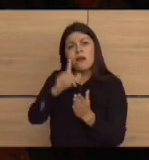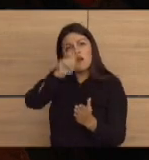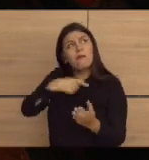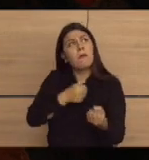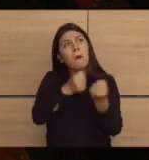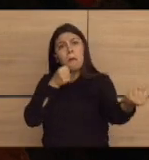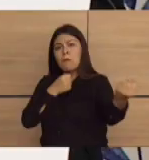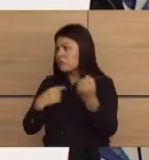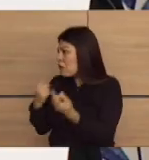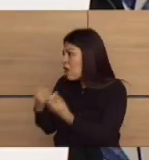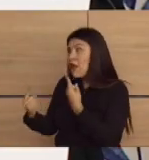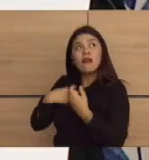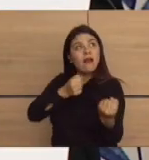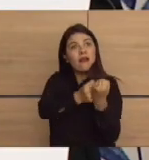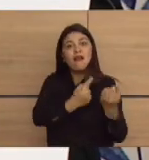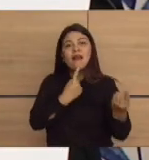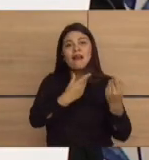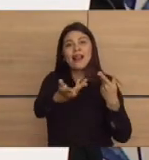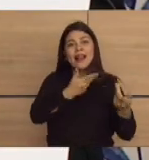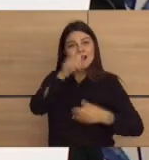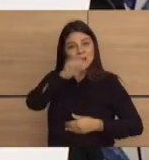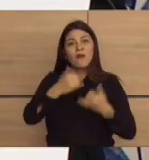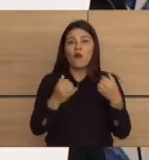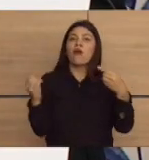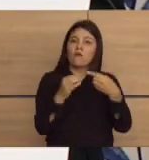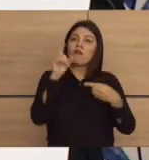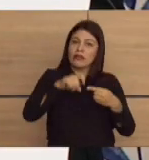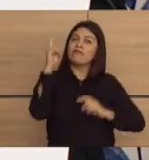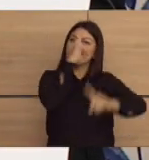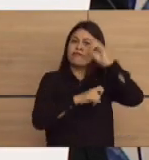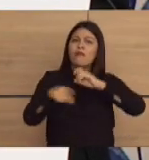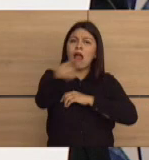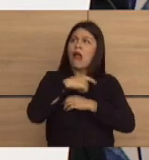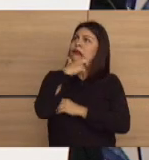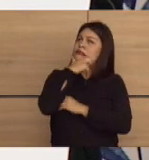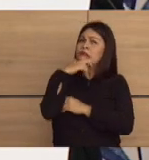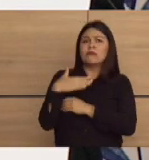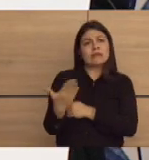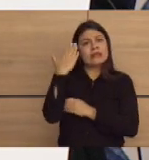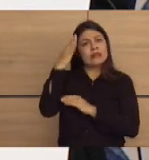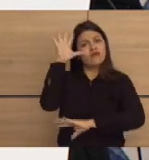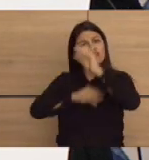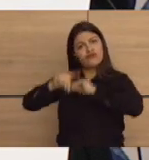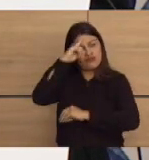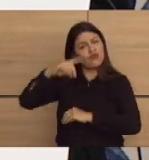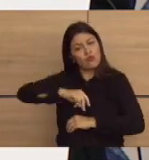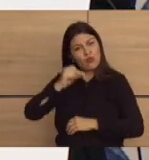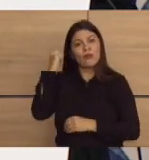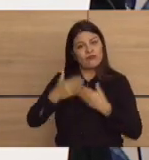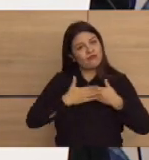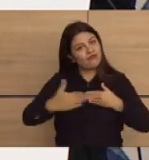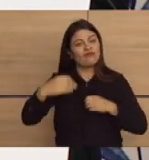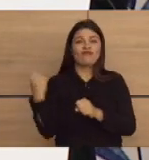nacional. Esperamos que en todos los espacios del foro se generen reflexiones y aprendizajes que nos sirvan para seguir trabajando por una educación de